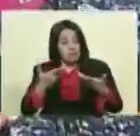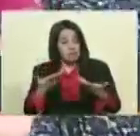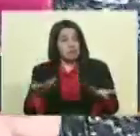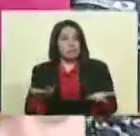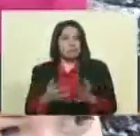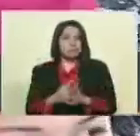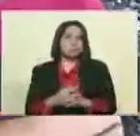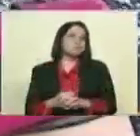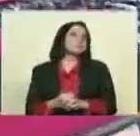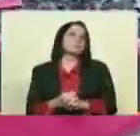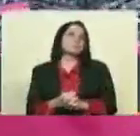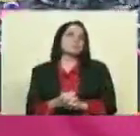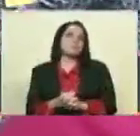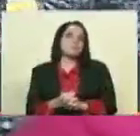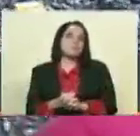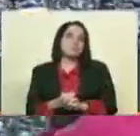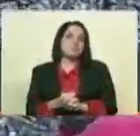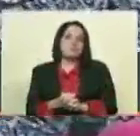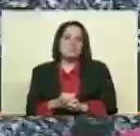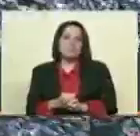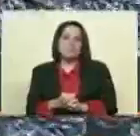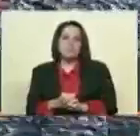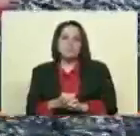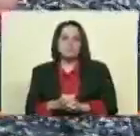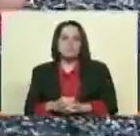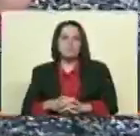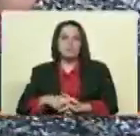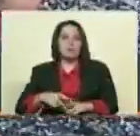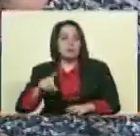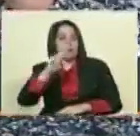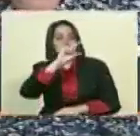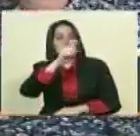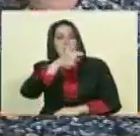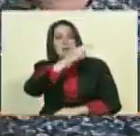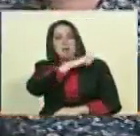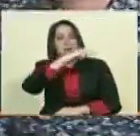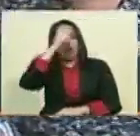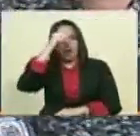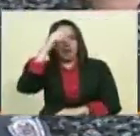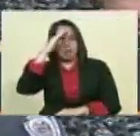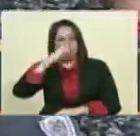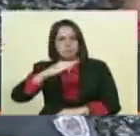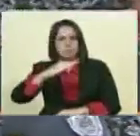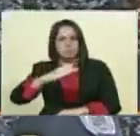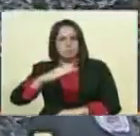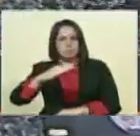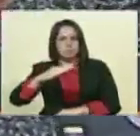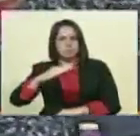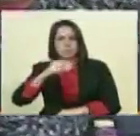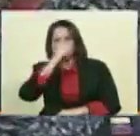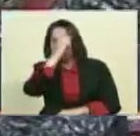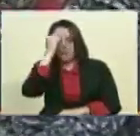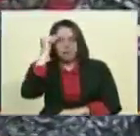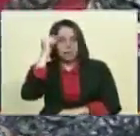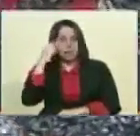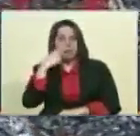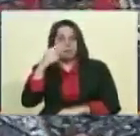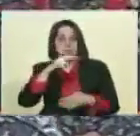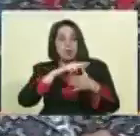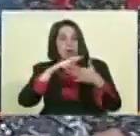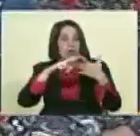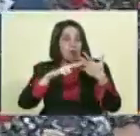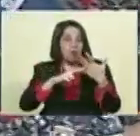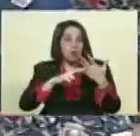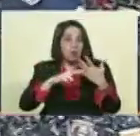Vicepresidente de Soberanía Política, general Vladimir Padrino, póngase con una lupa. Los recursos que hace falta para fortalecer la